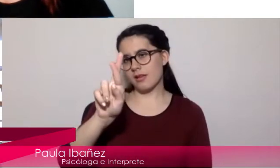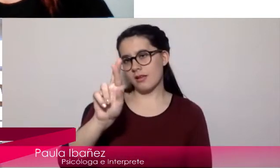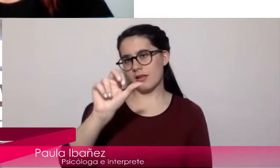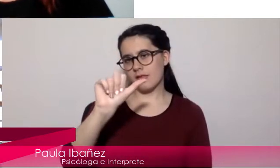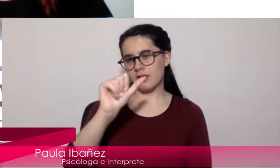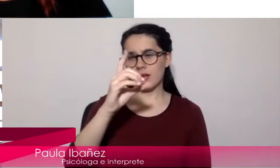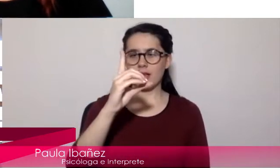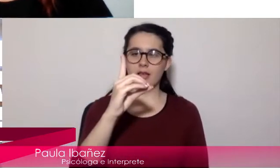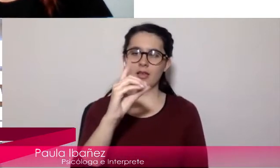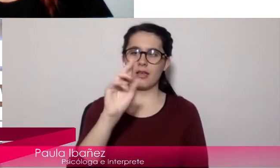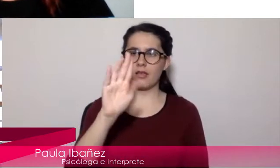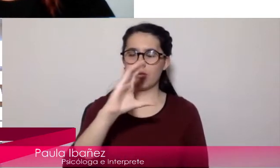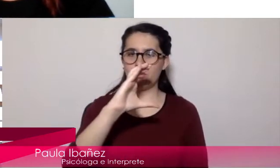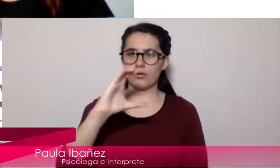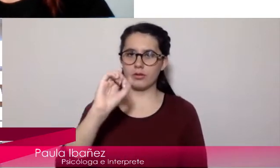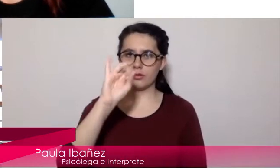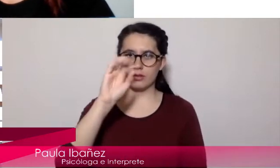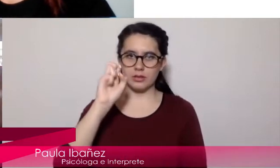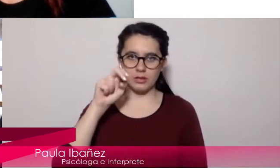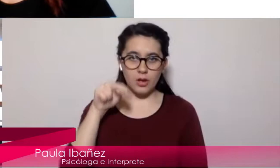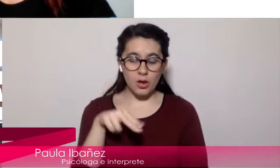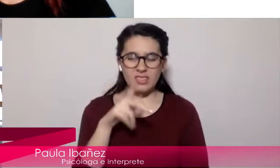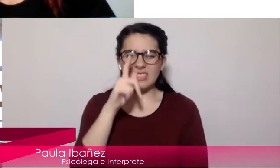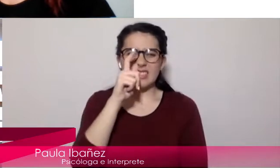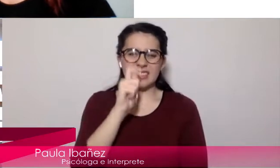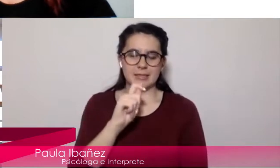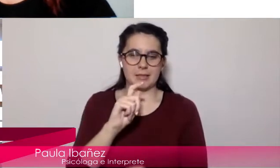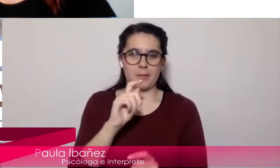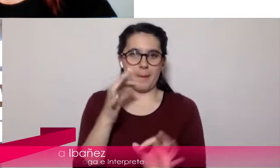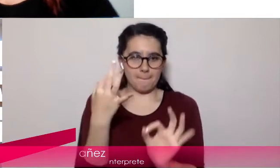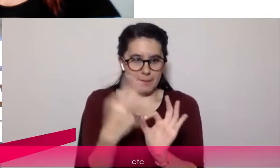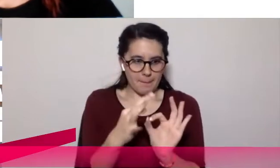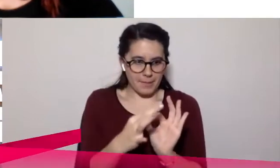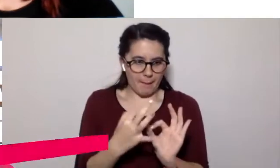Exacto. La interpretación es más,